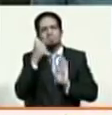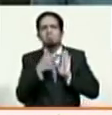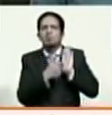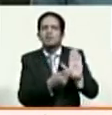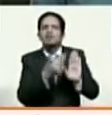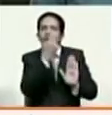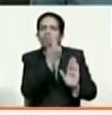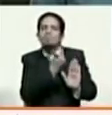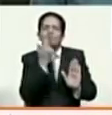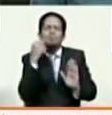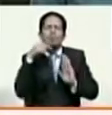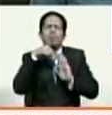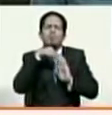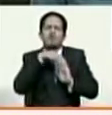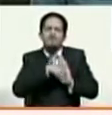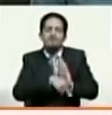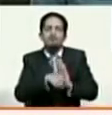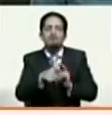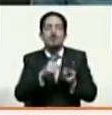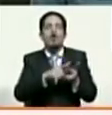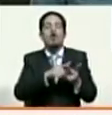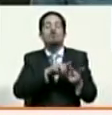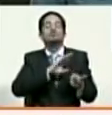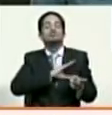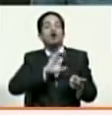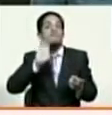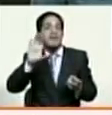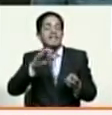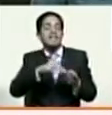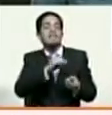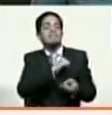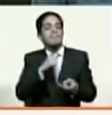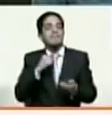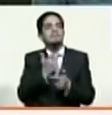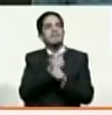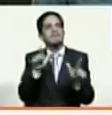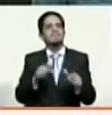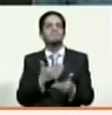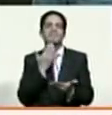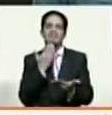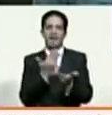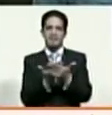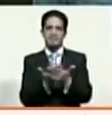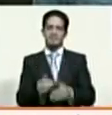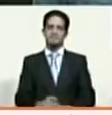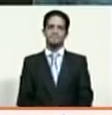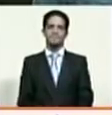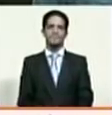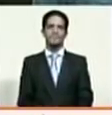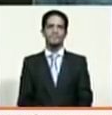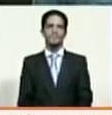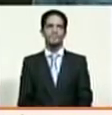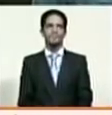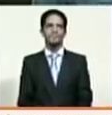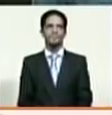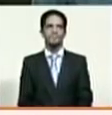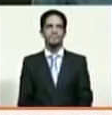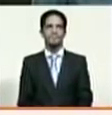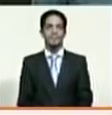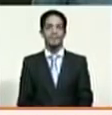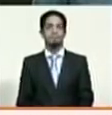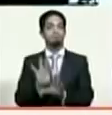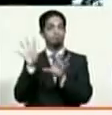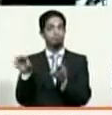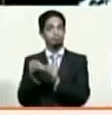la soberanía de Venezuela, con nuestra independencia y con nuestra libertad. Muchísimas gracias. Firmada la vicepresidenta ejecutiva